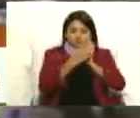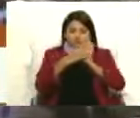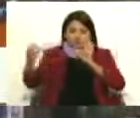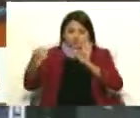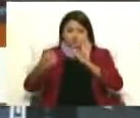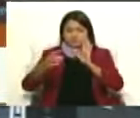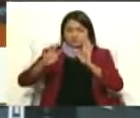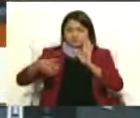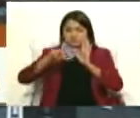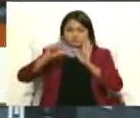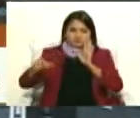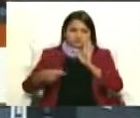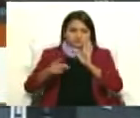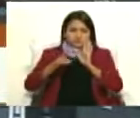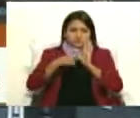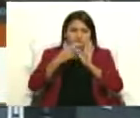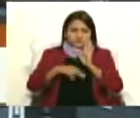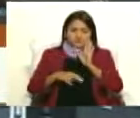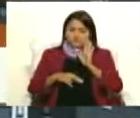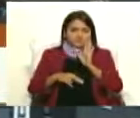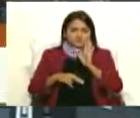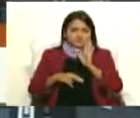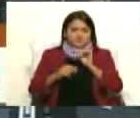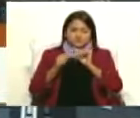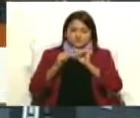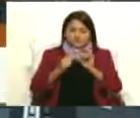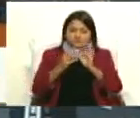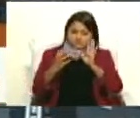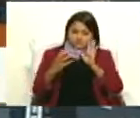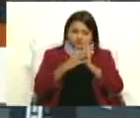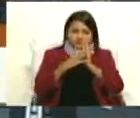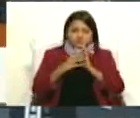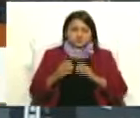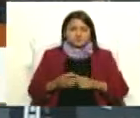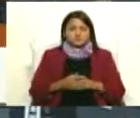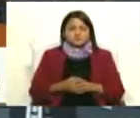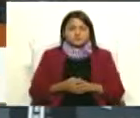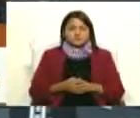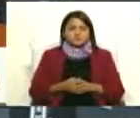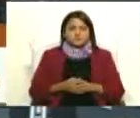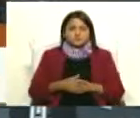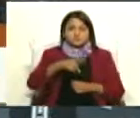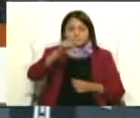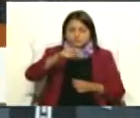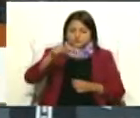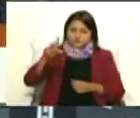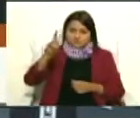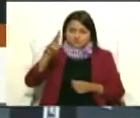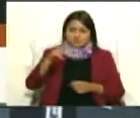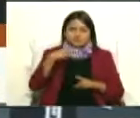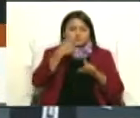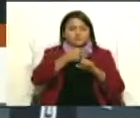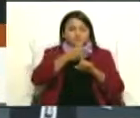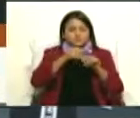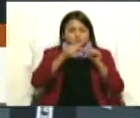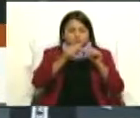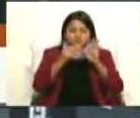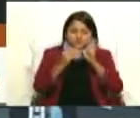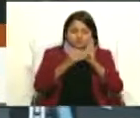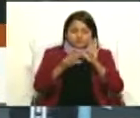todos y para todas, pero que sea Venezuela toda. Aquí está este pueblo en batalla en la